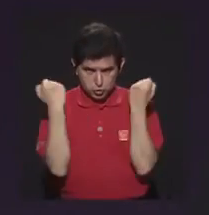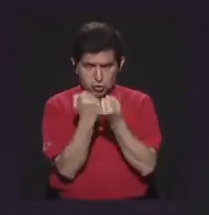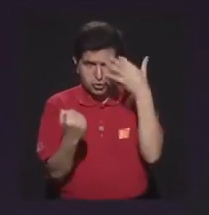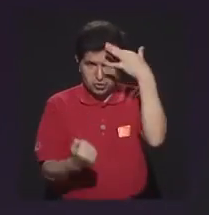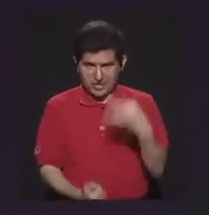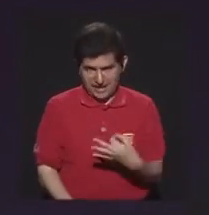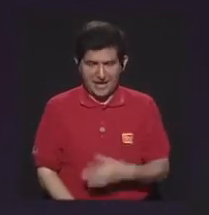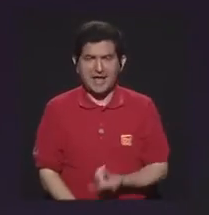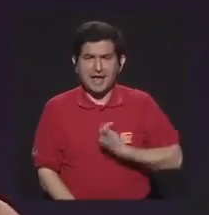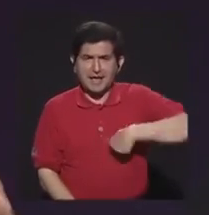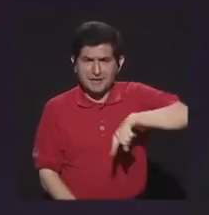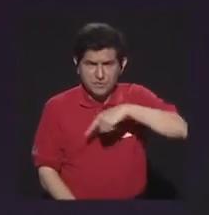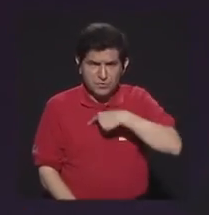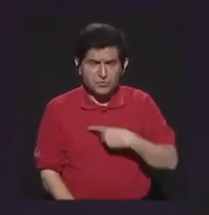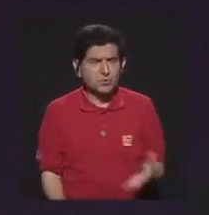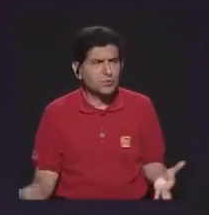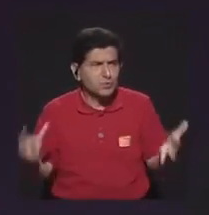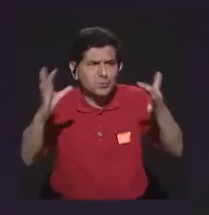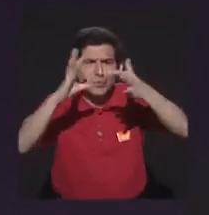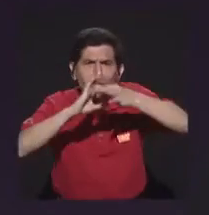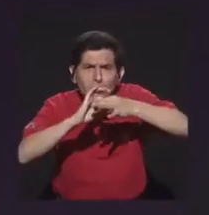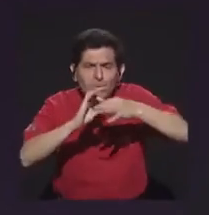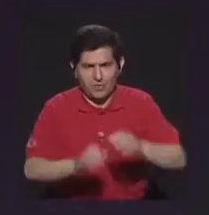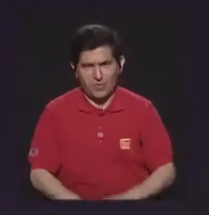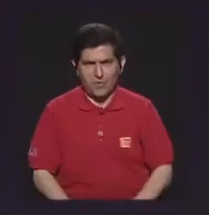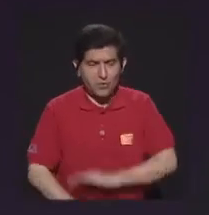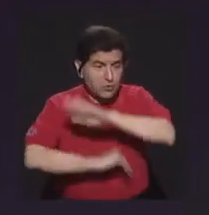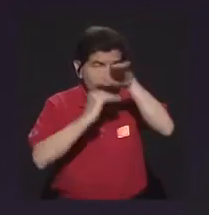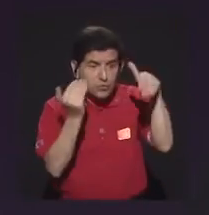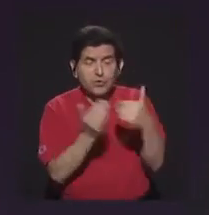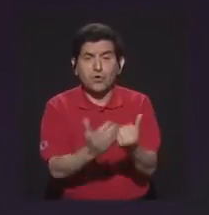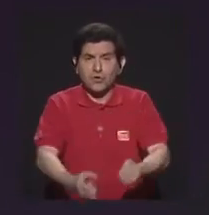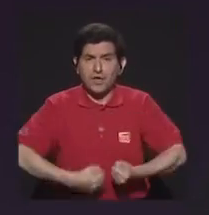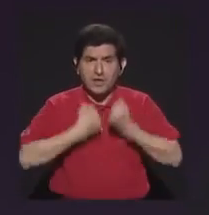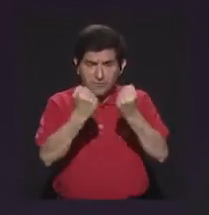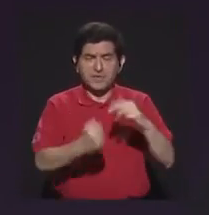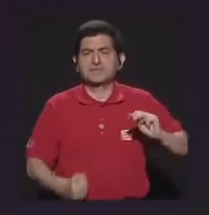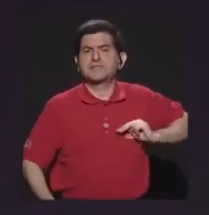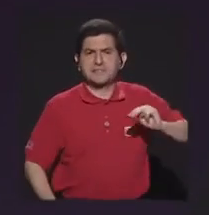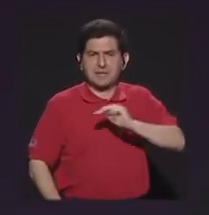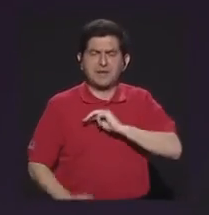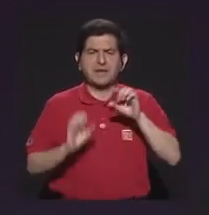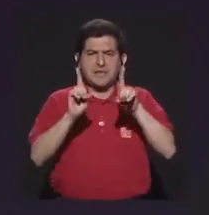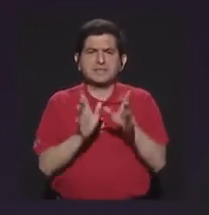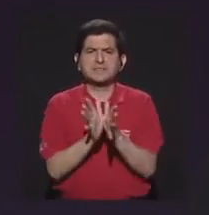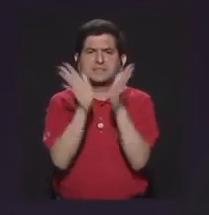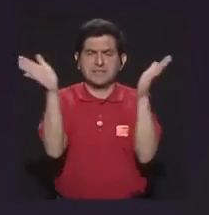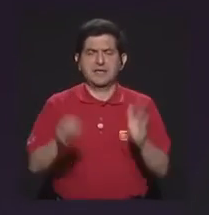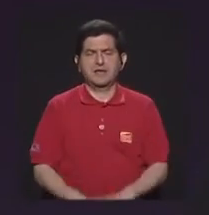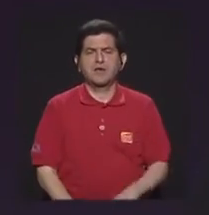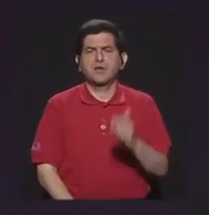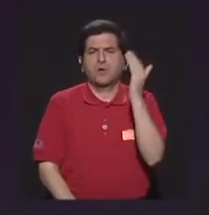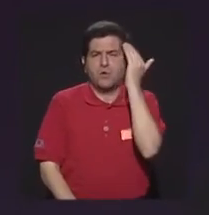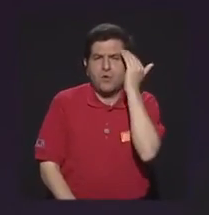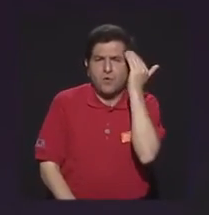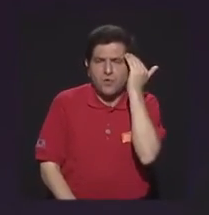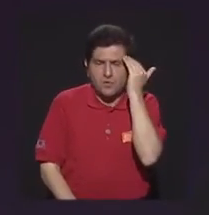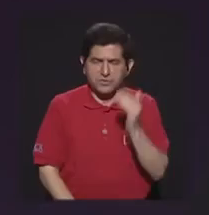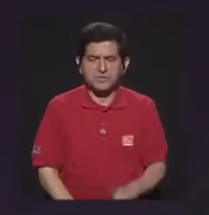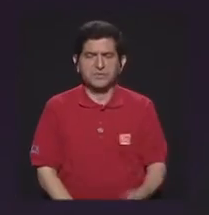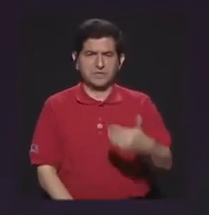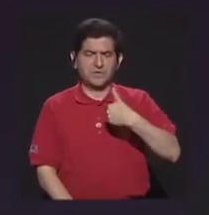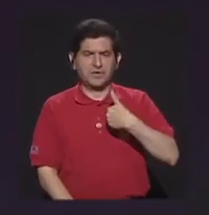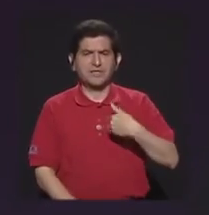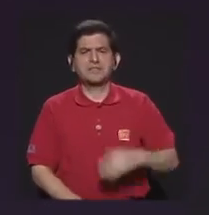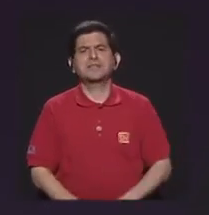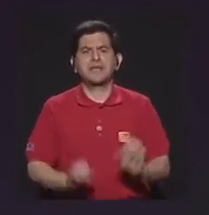consideramos que si nosotros articuláramos y uniéramos todas las fuerzas con el Ministerio de Educación Pública, con el conocimiento y el aporte del sindicato,